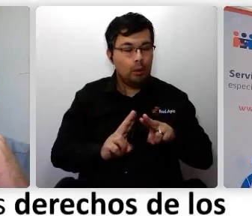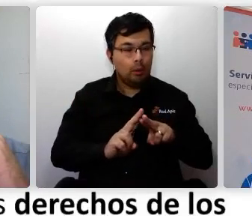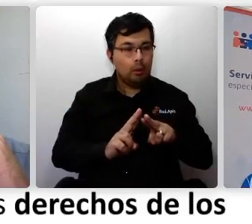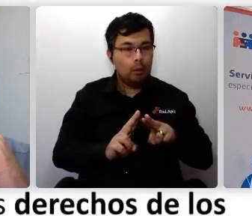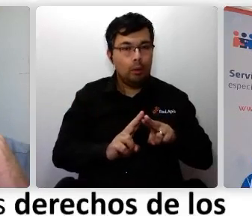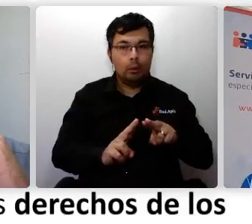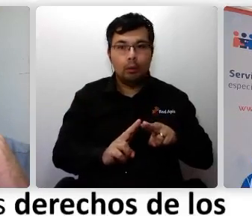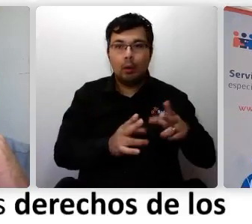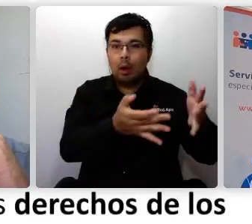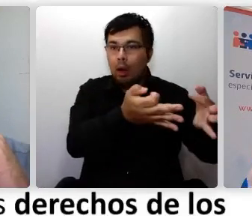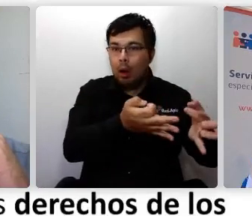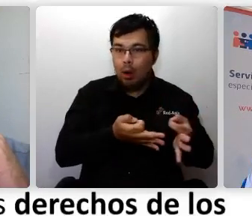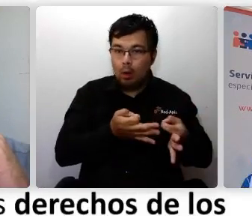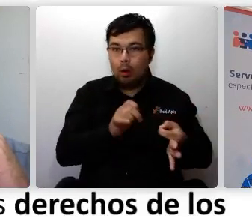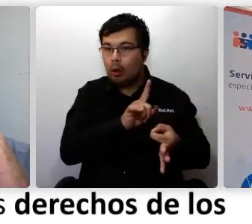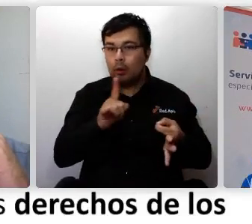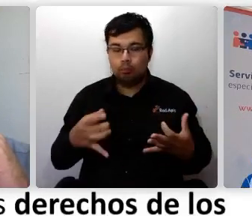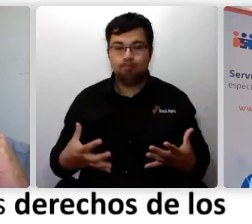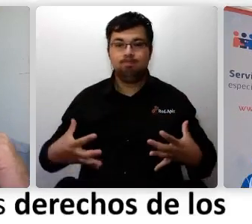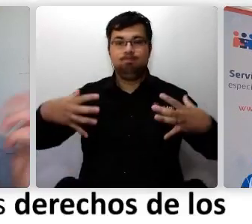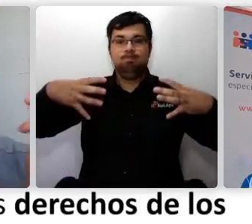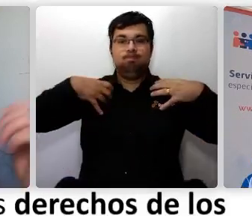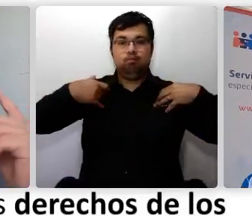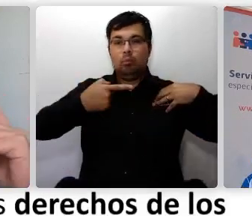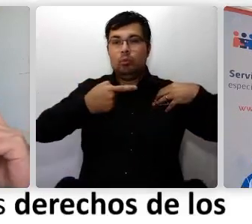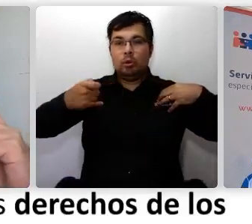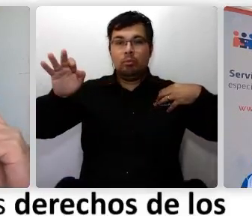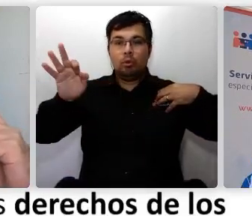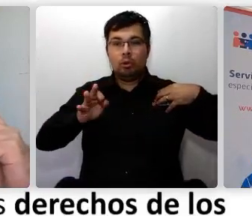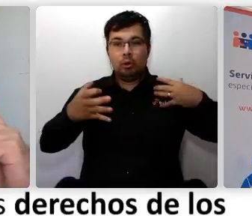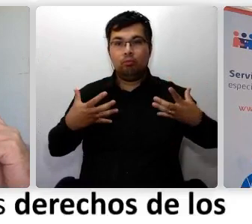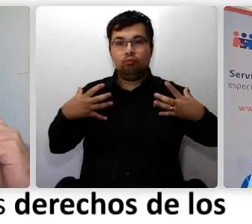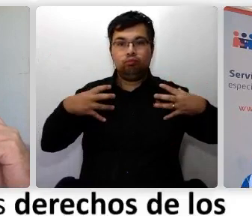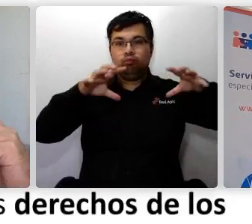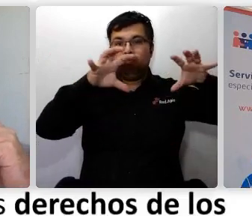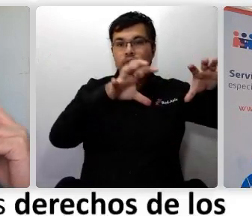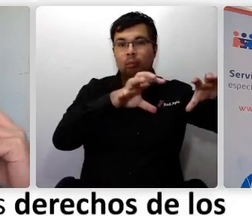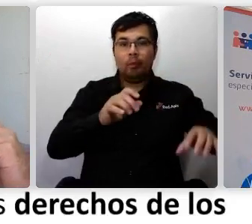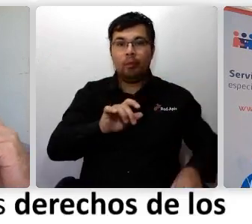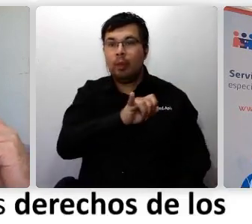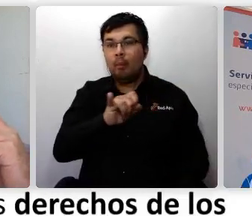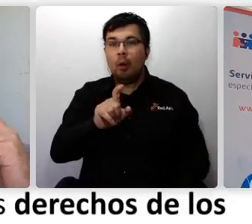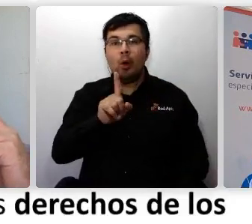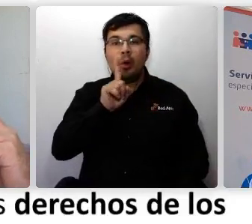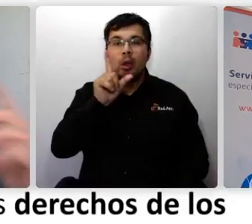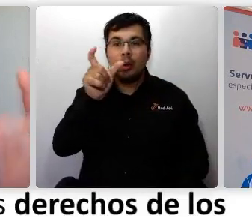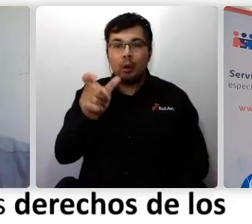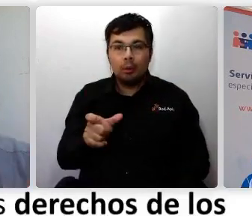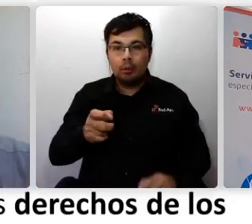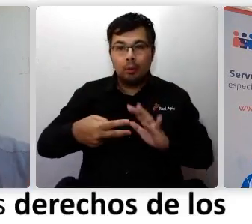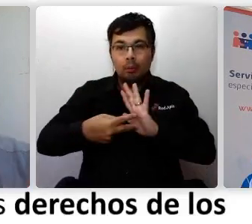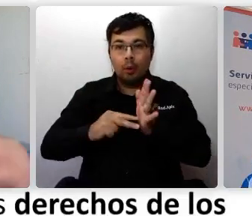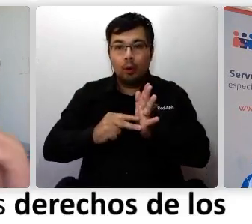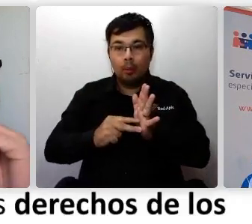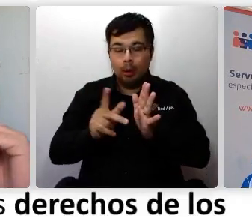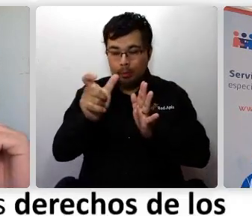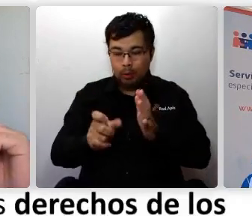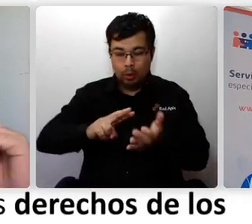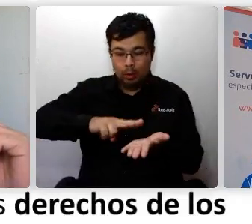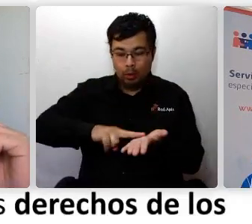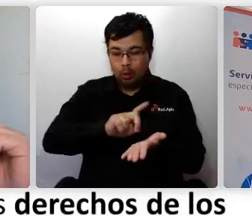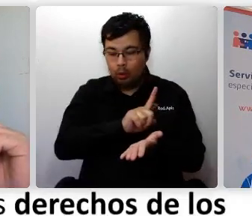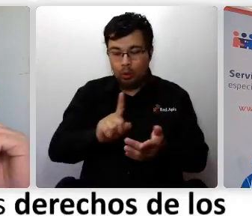de la responsabilidad al contador, porque al final lo que tú mencionaste, sí, tiene el problema va a ser el contribuyente, no ser el contador. Absolutamente. Entonces, quizás,